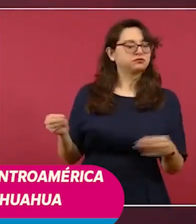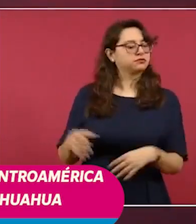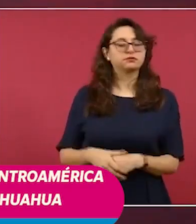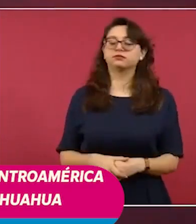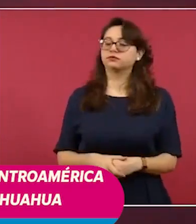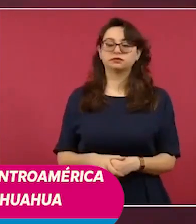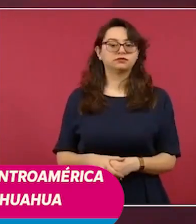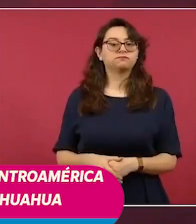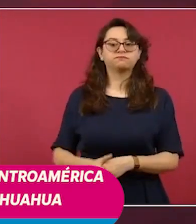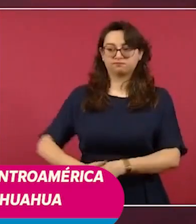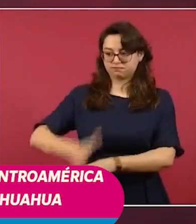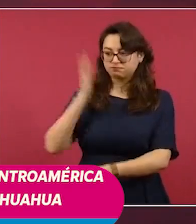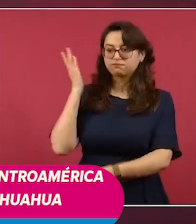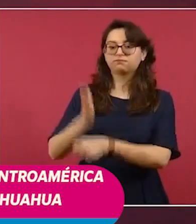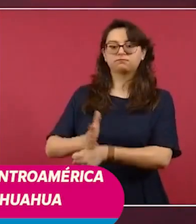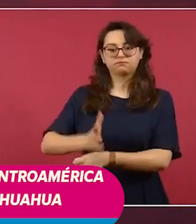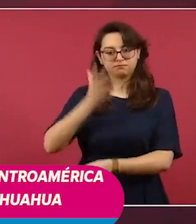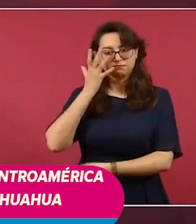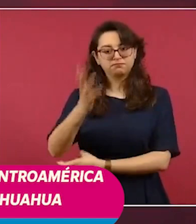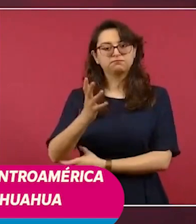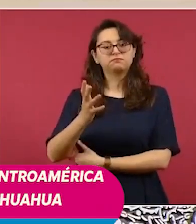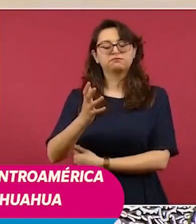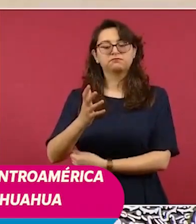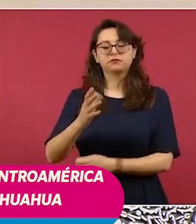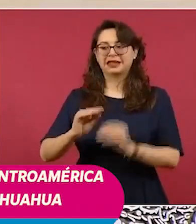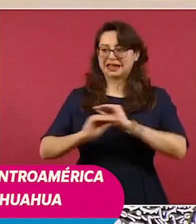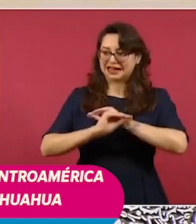que se aclare bien